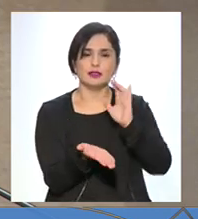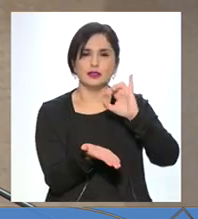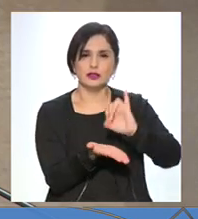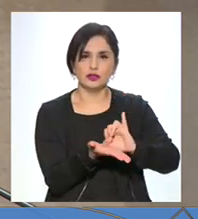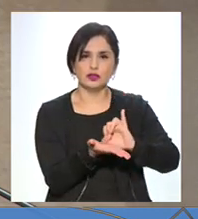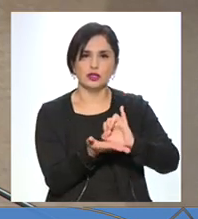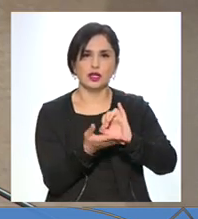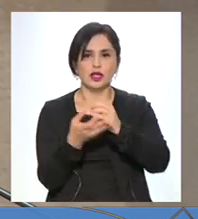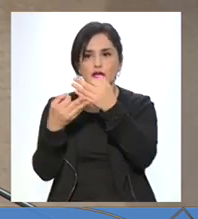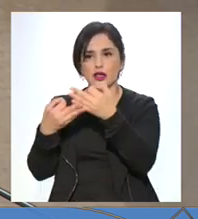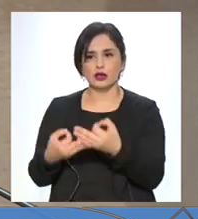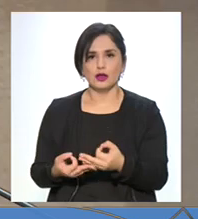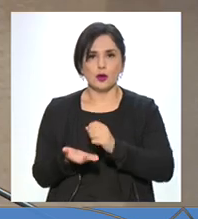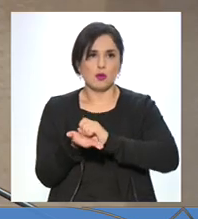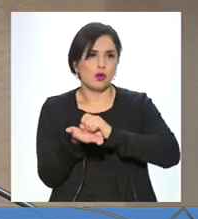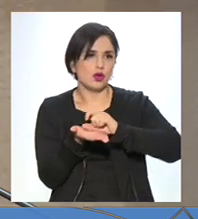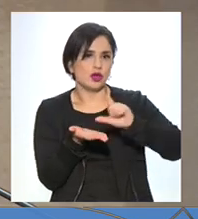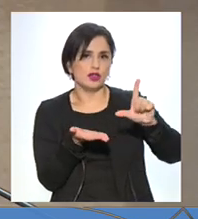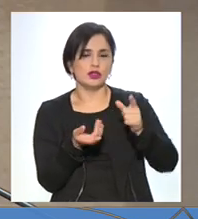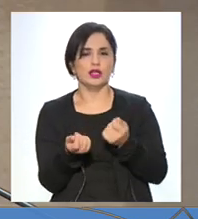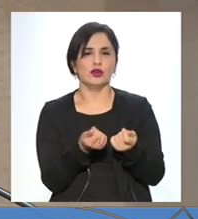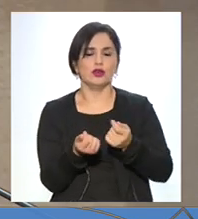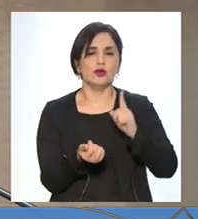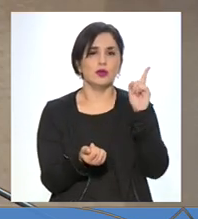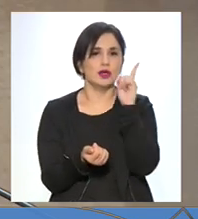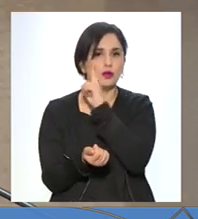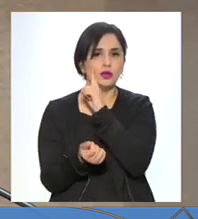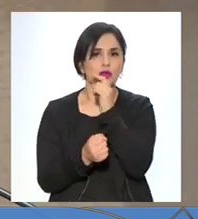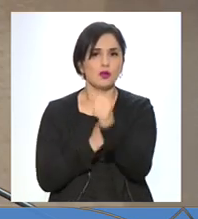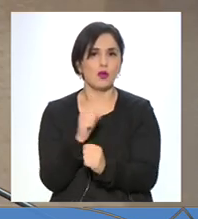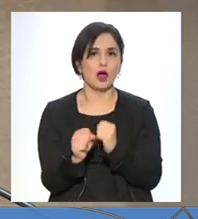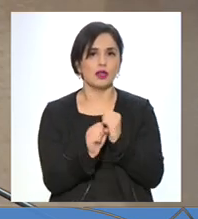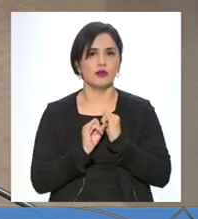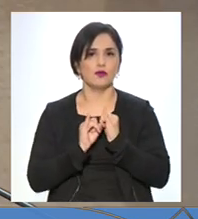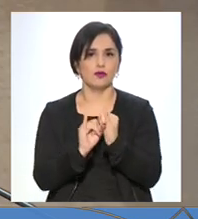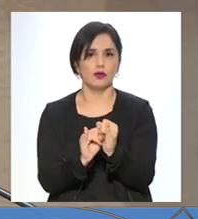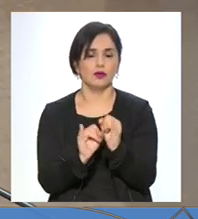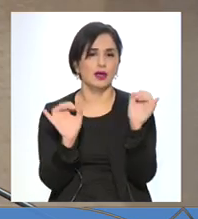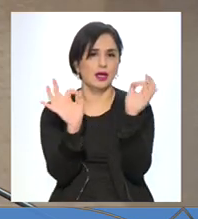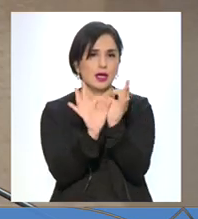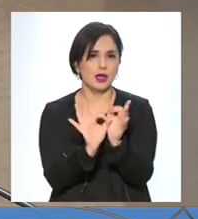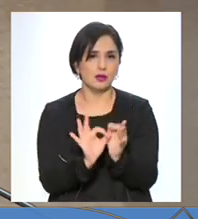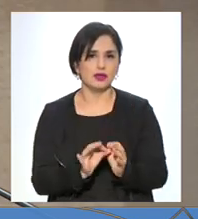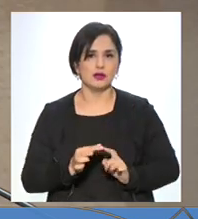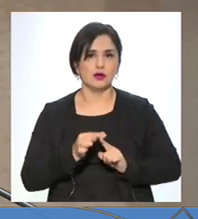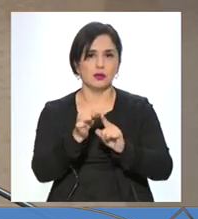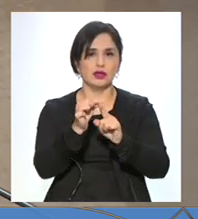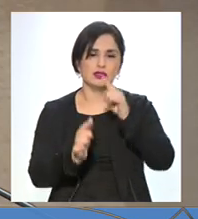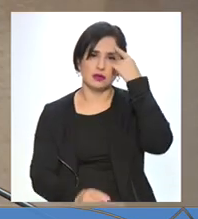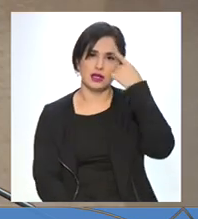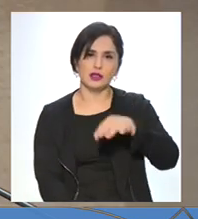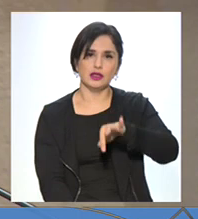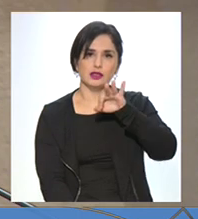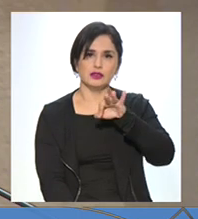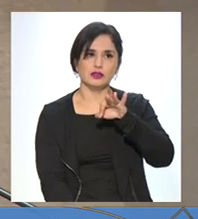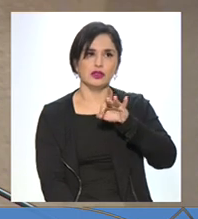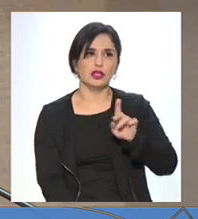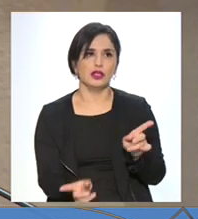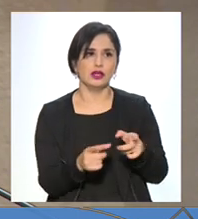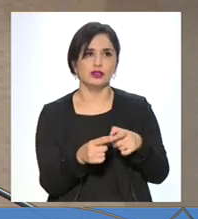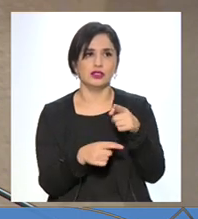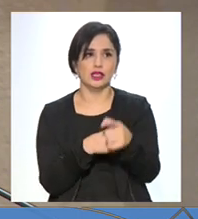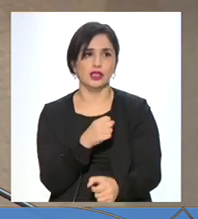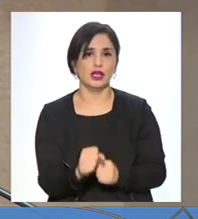un recuento de las proyecciones económicas de los informes del último año, una reseña de las principales decisiones adoptadas por el Consejo en lo que va de